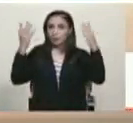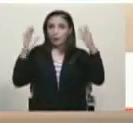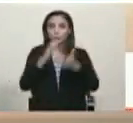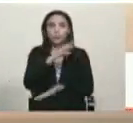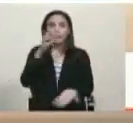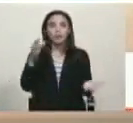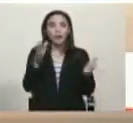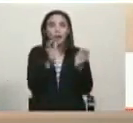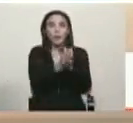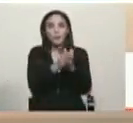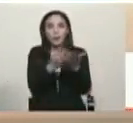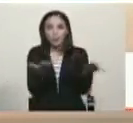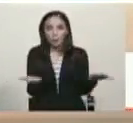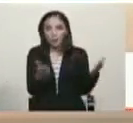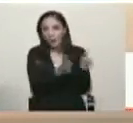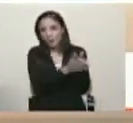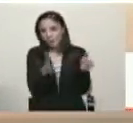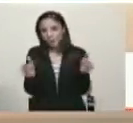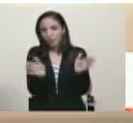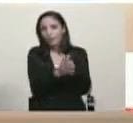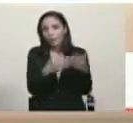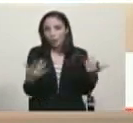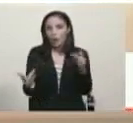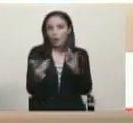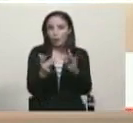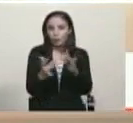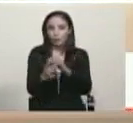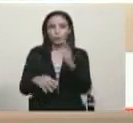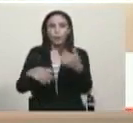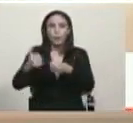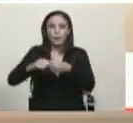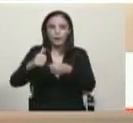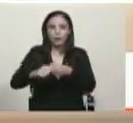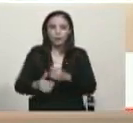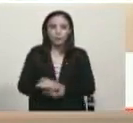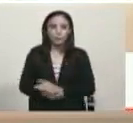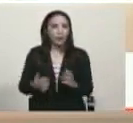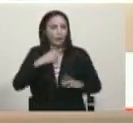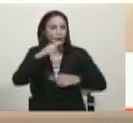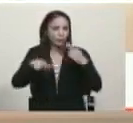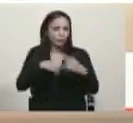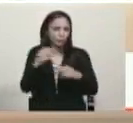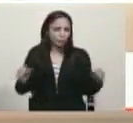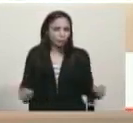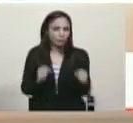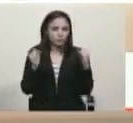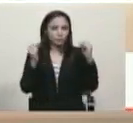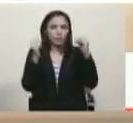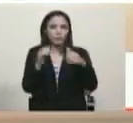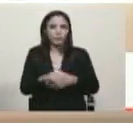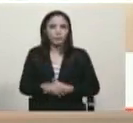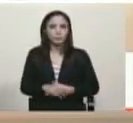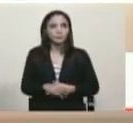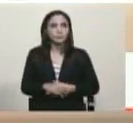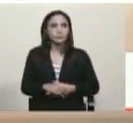Maracaibo a Cumaná. La revolución está cada vez más viva. La